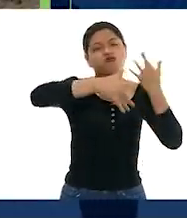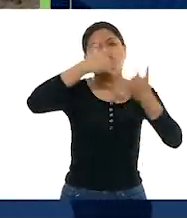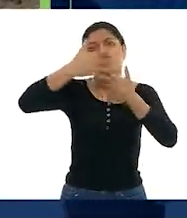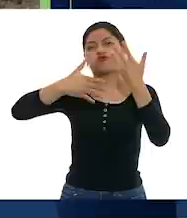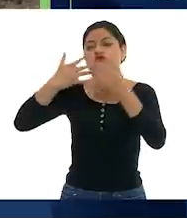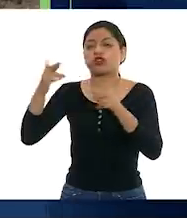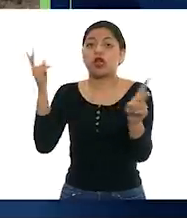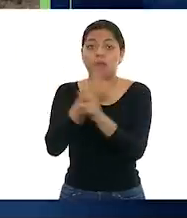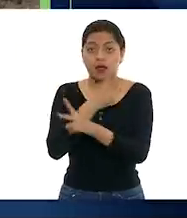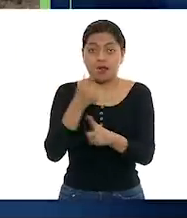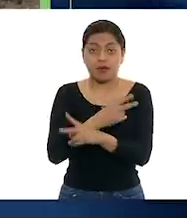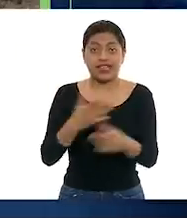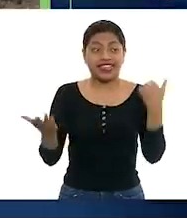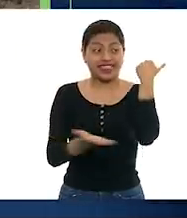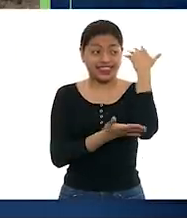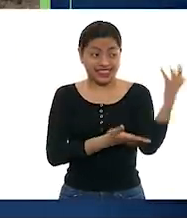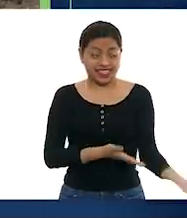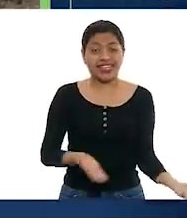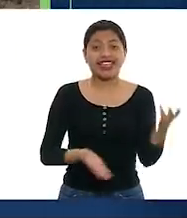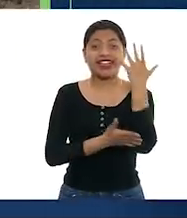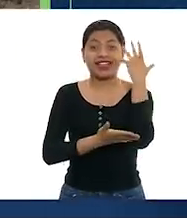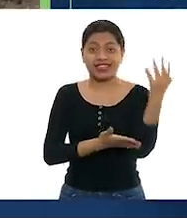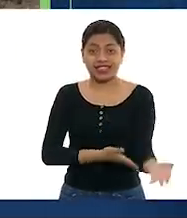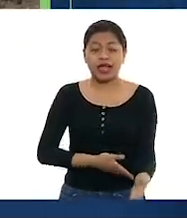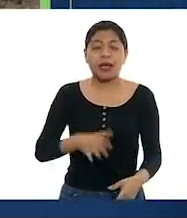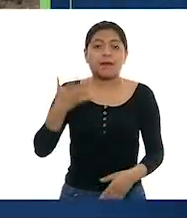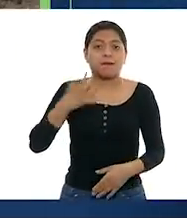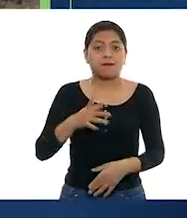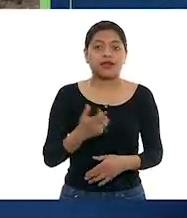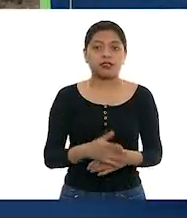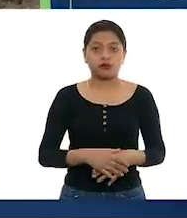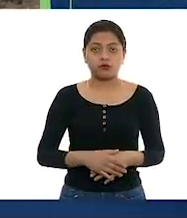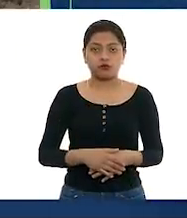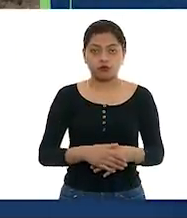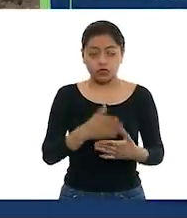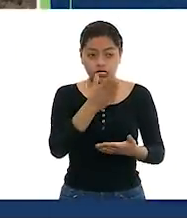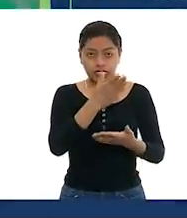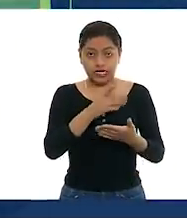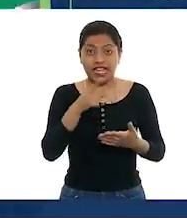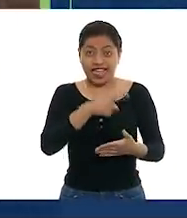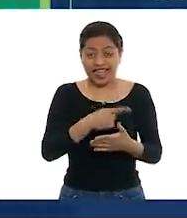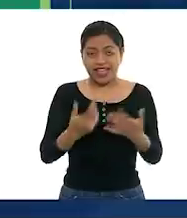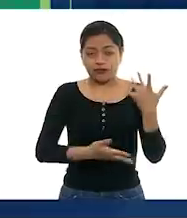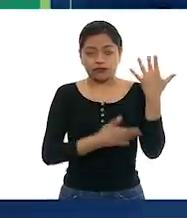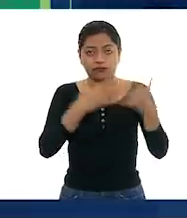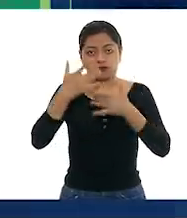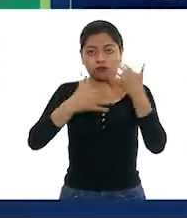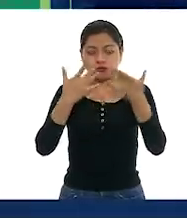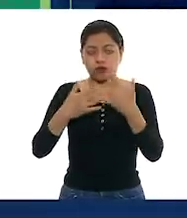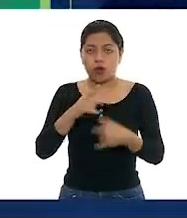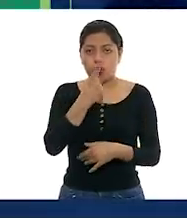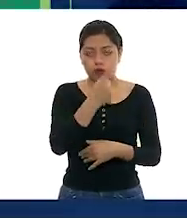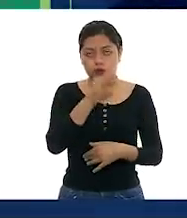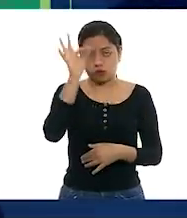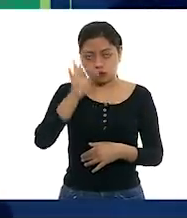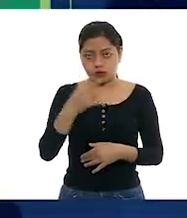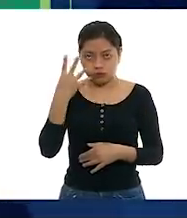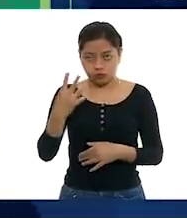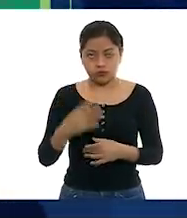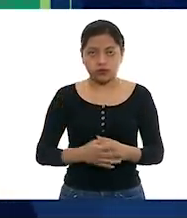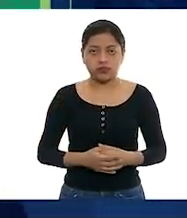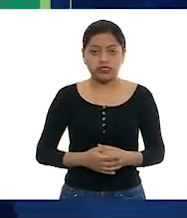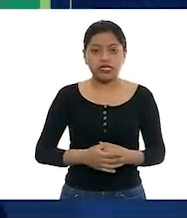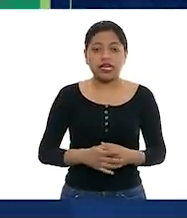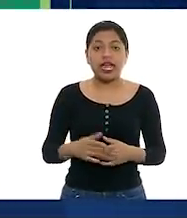La deforestación es la causa de aproximadamente una cuarta parte de todas las emisiones de carbono. De 1993